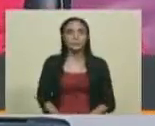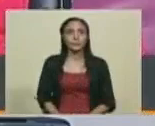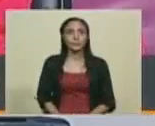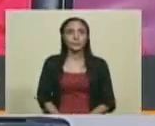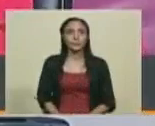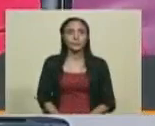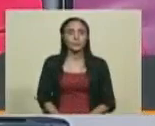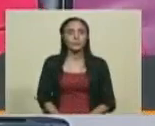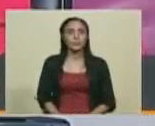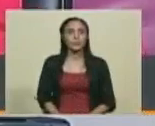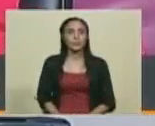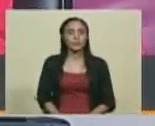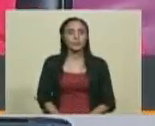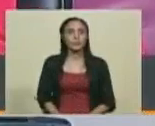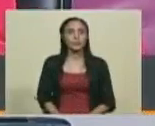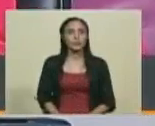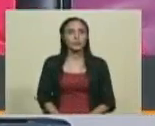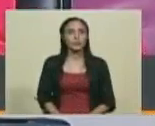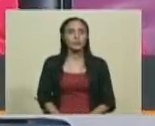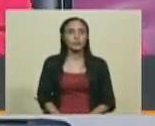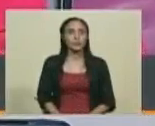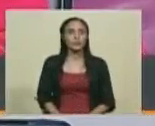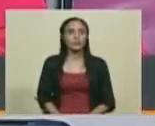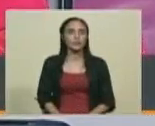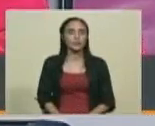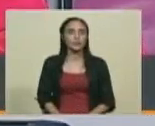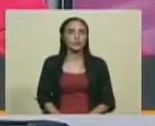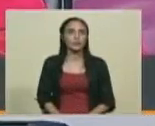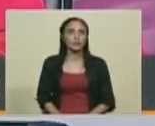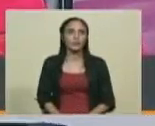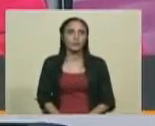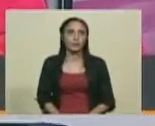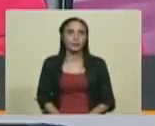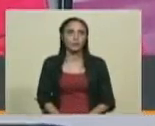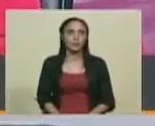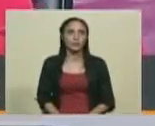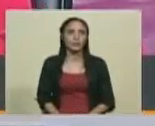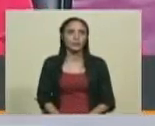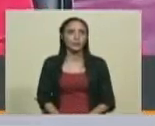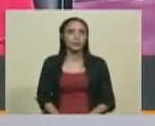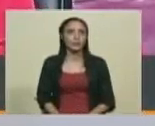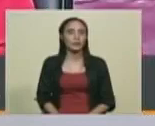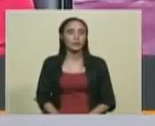Esto nos da un plan, mi comandante en jefe, total, que hemos identificado, de